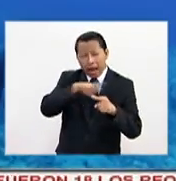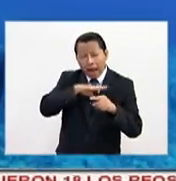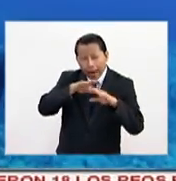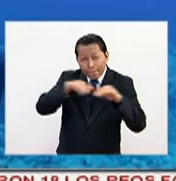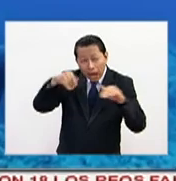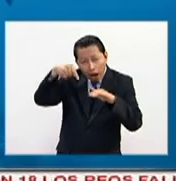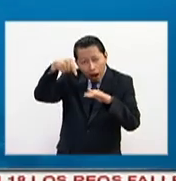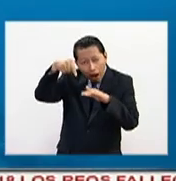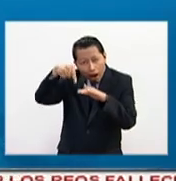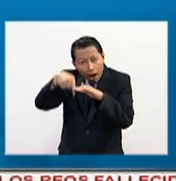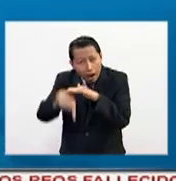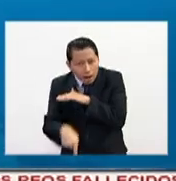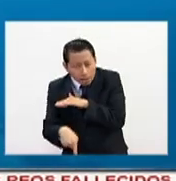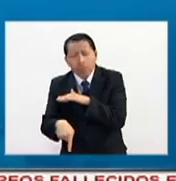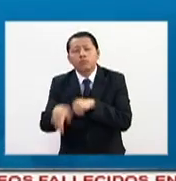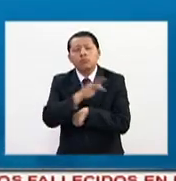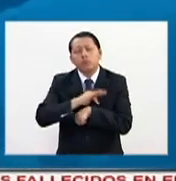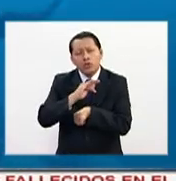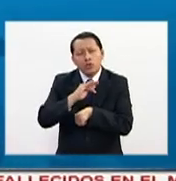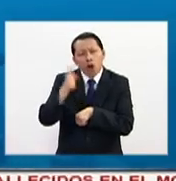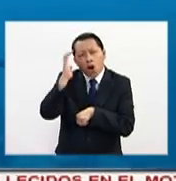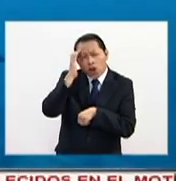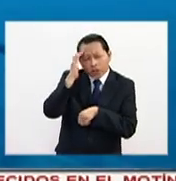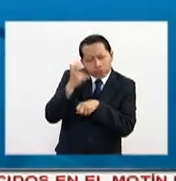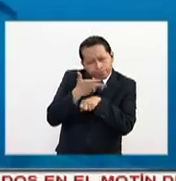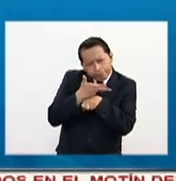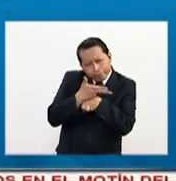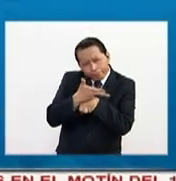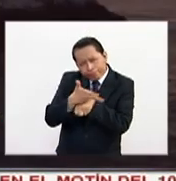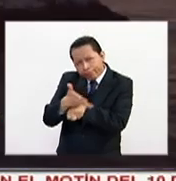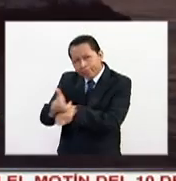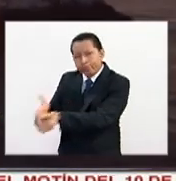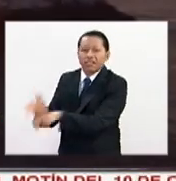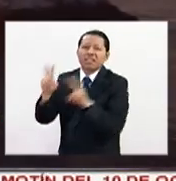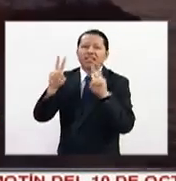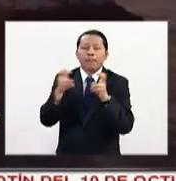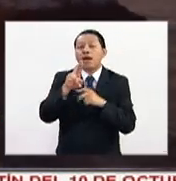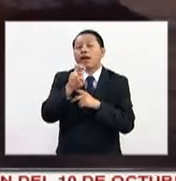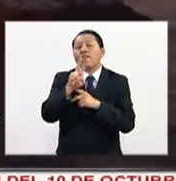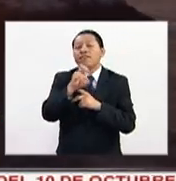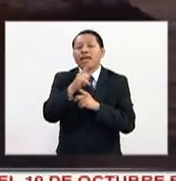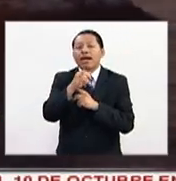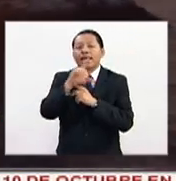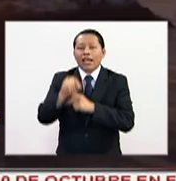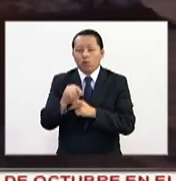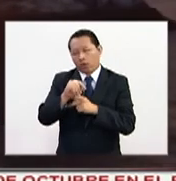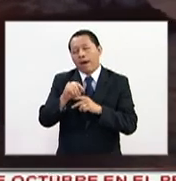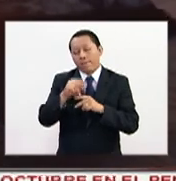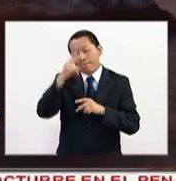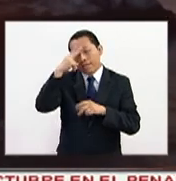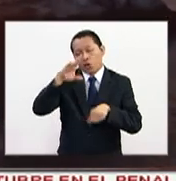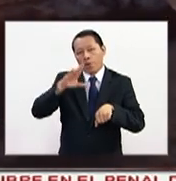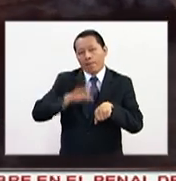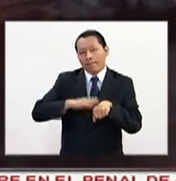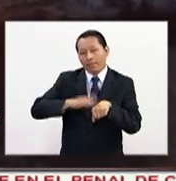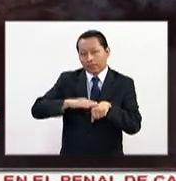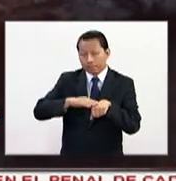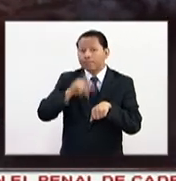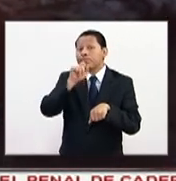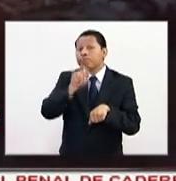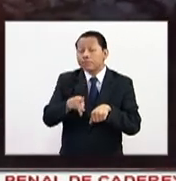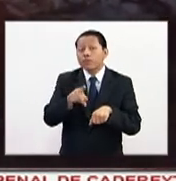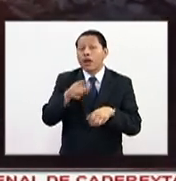al corazón de las islas para realizar el documental Revillagigedo, el México más salvaje. El anuncio de proyecto